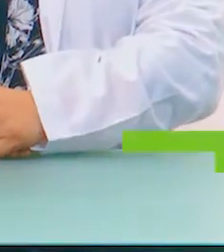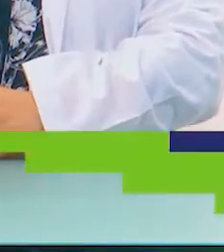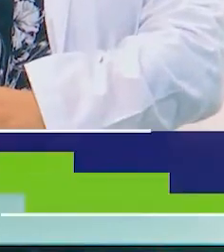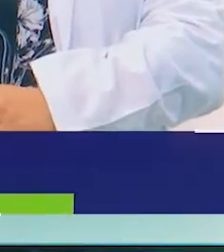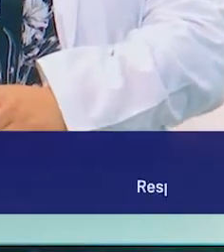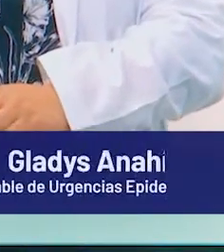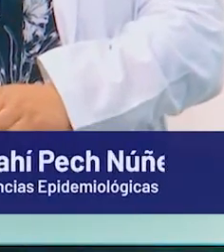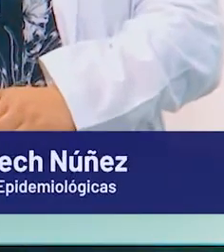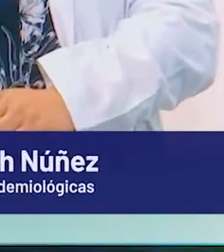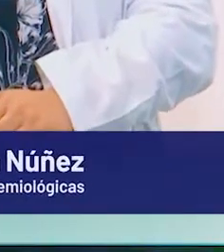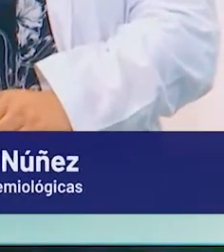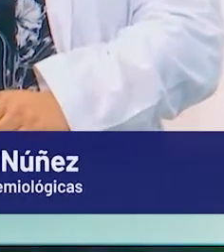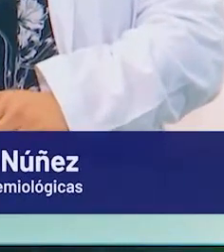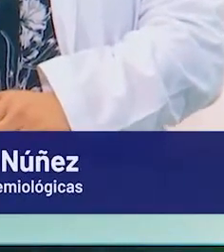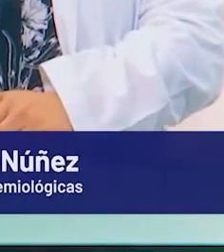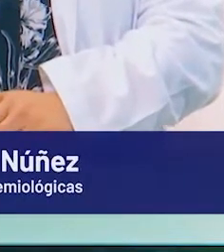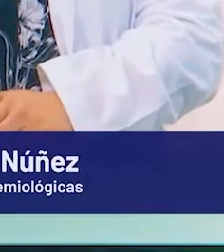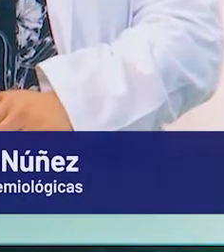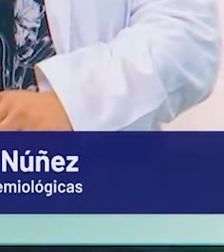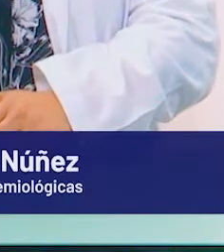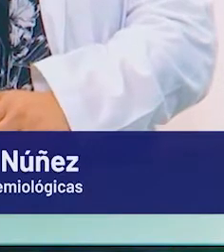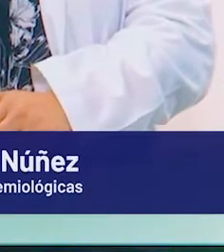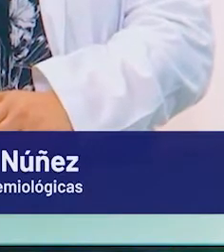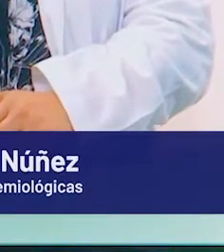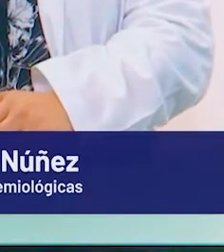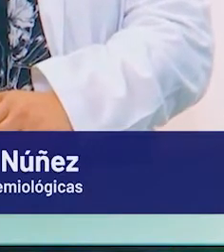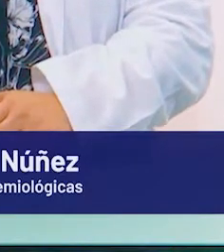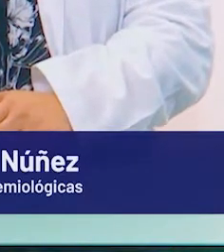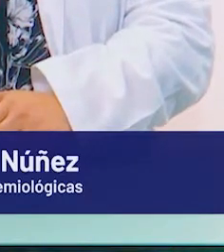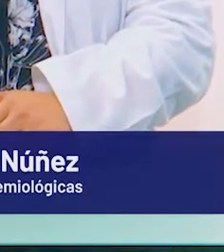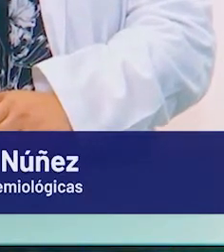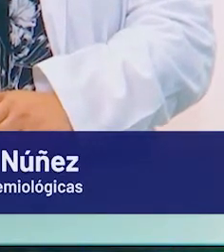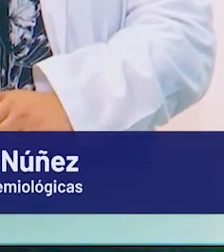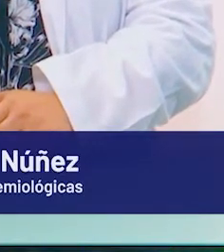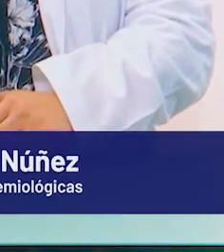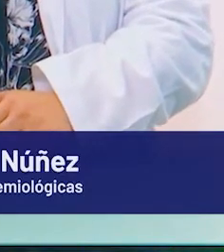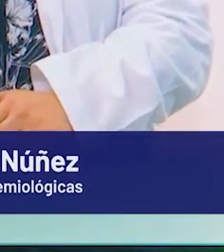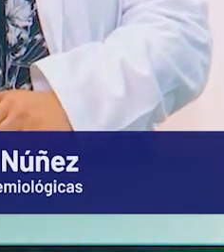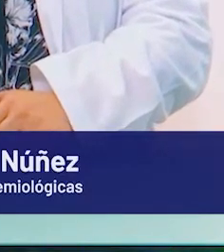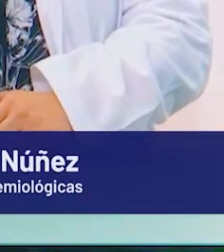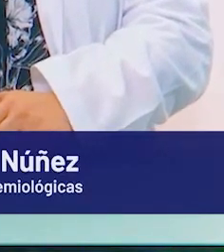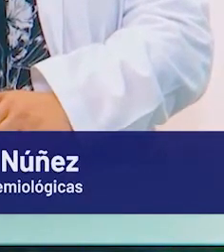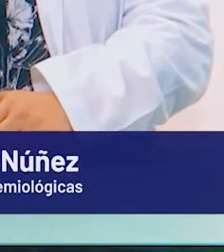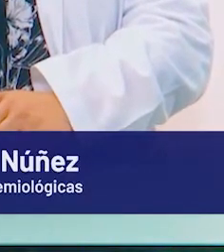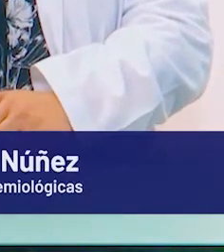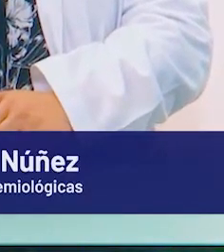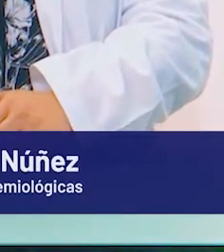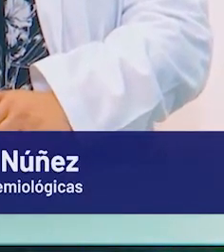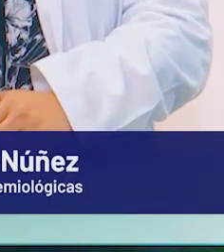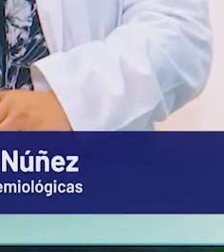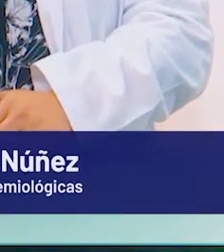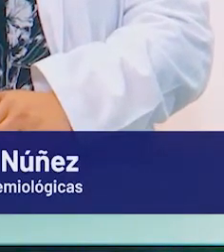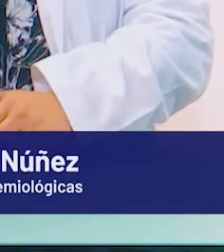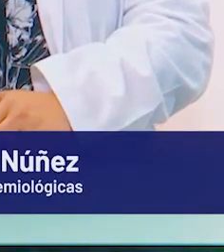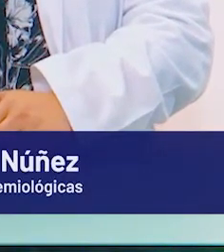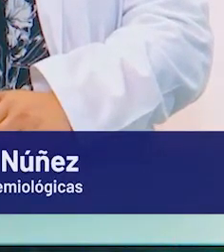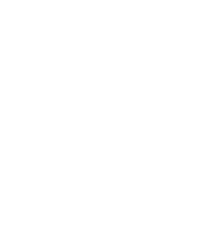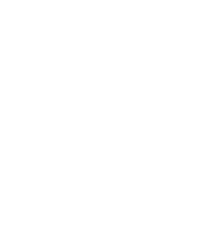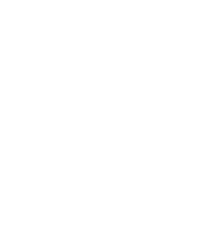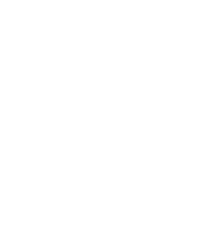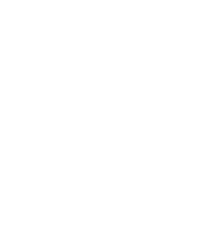es todo el reporte, doctor. Gracias, doctora. Estaremos actualizando esta información todos los días por este mismo medio. Muchas gracias.